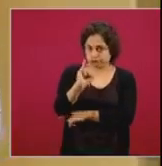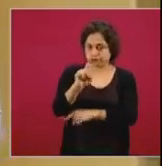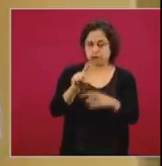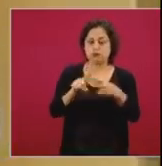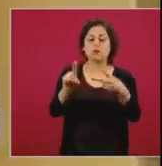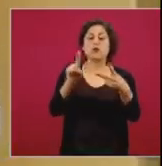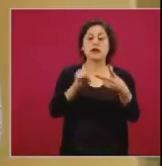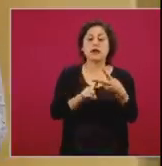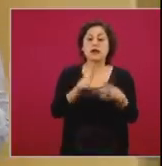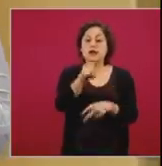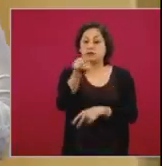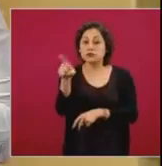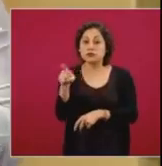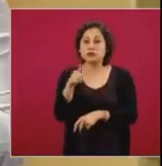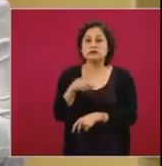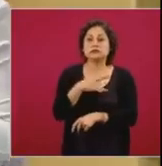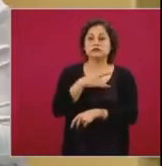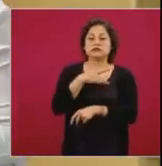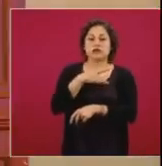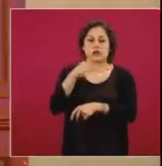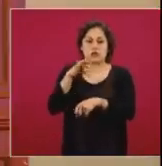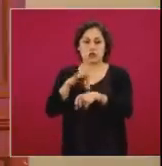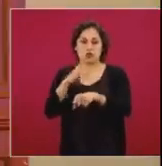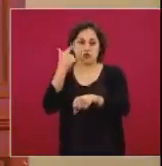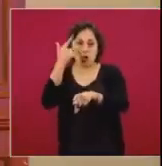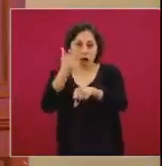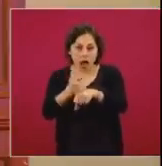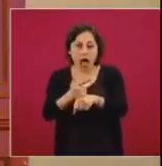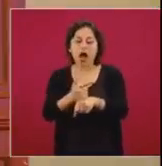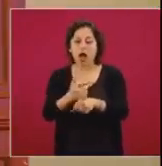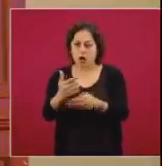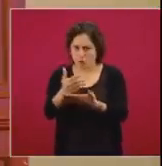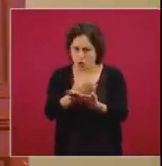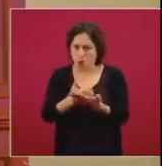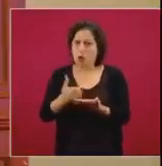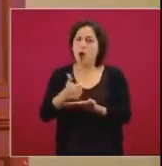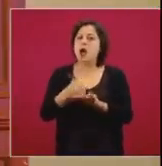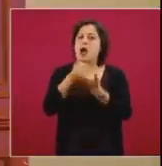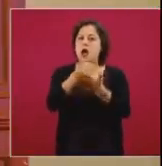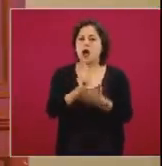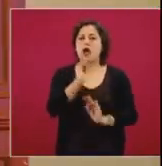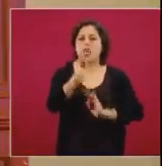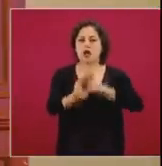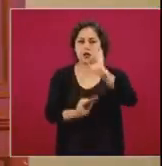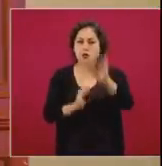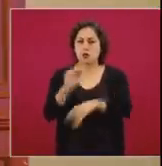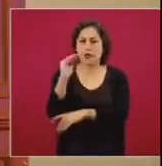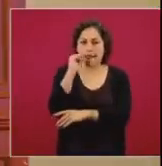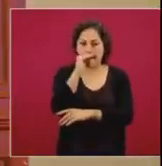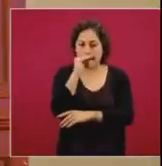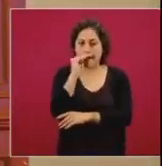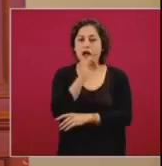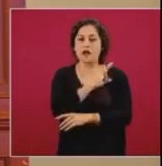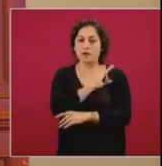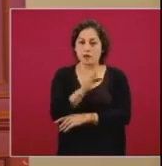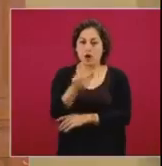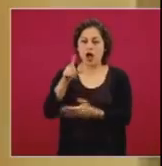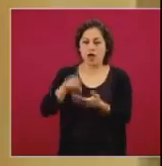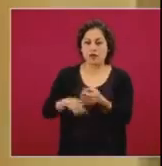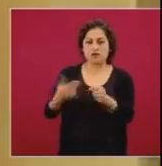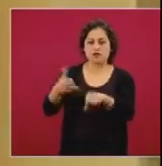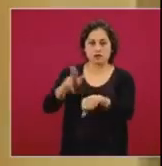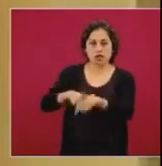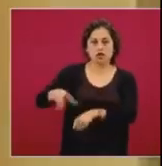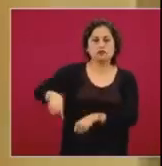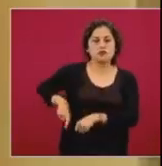si se detecta y se trata. El tratamiento, el diagnóstico, el seguimiento es gratuito en todas las unidades de salud. Lo que